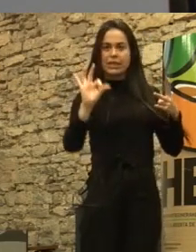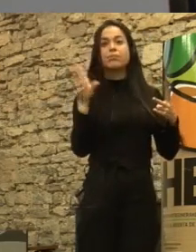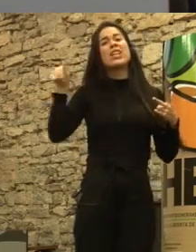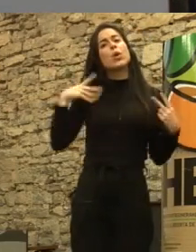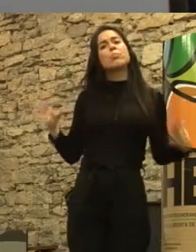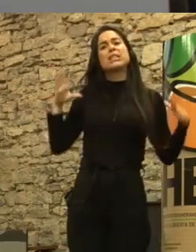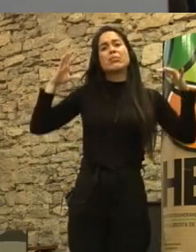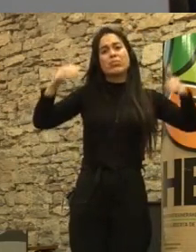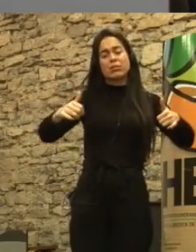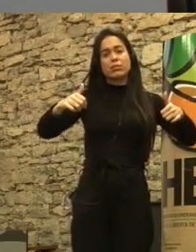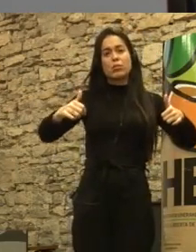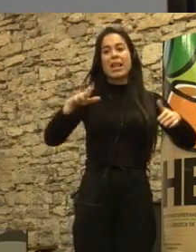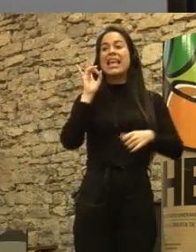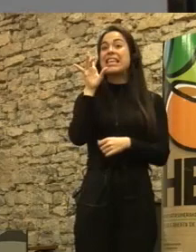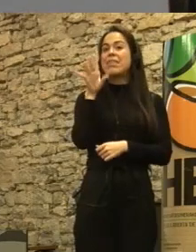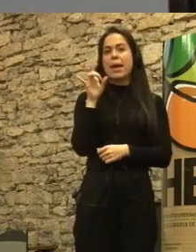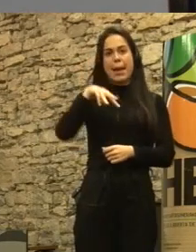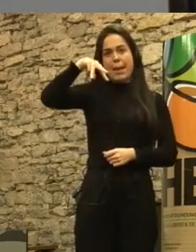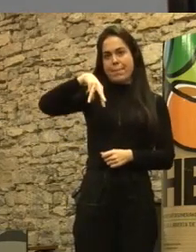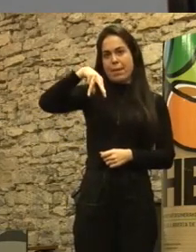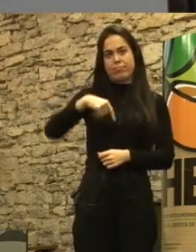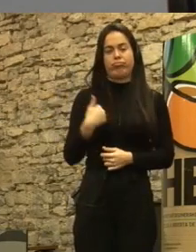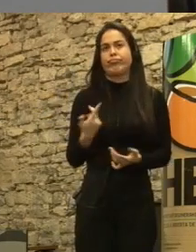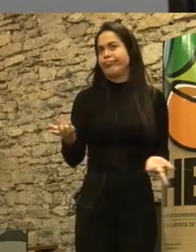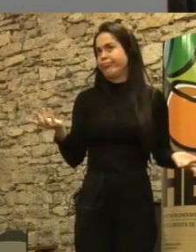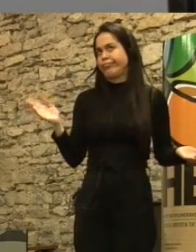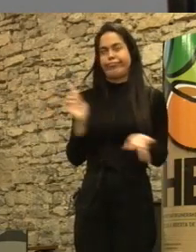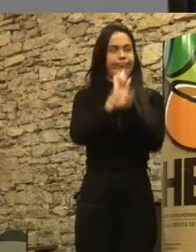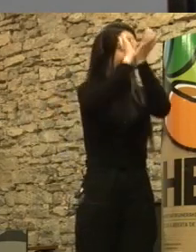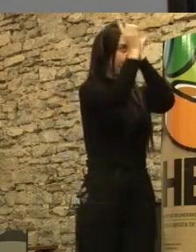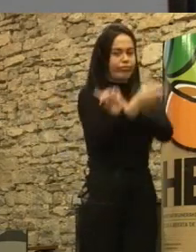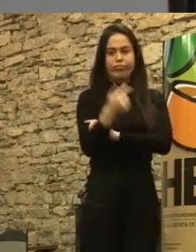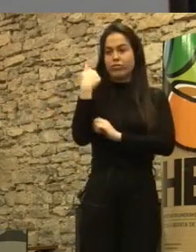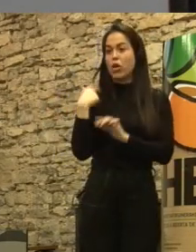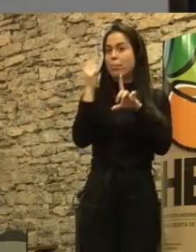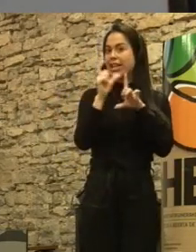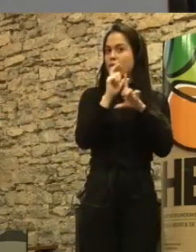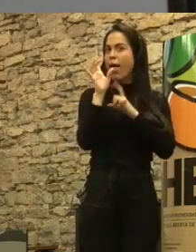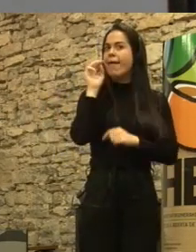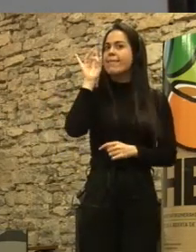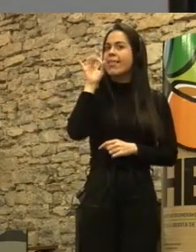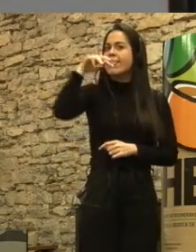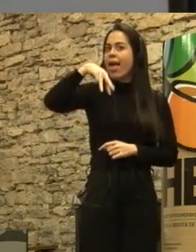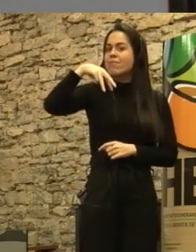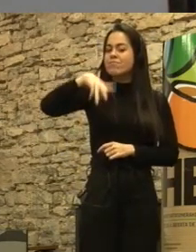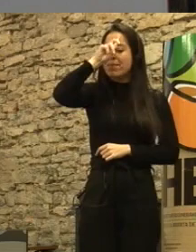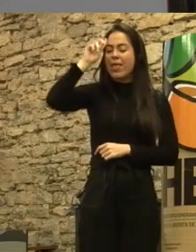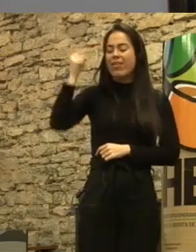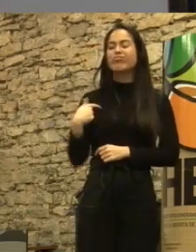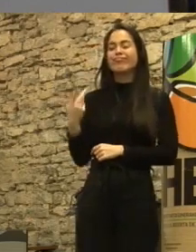dinamizador, un punto de giro el 15M. Yo hice además una película sobre el 15M en Madrid, donde reflexionaba sobre